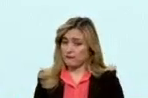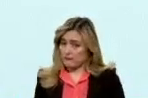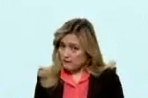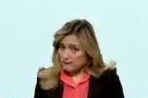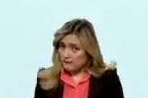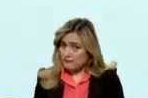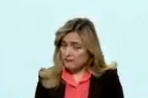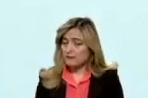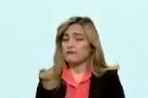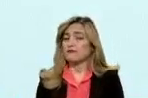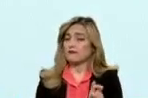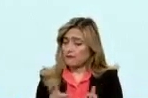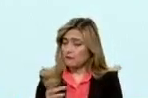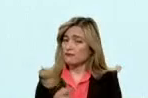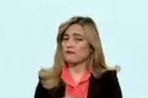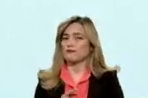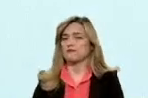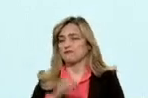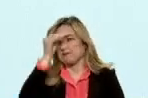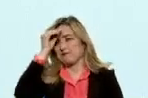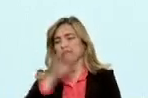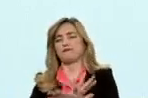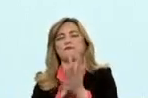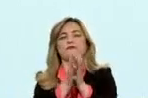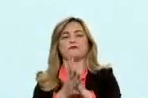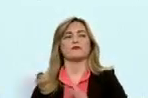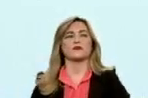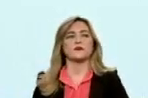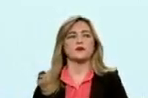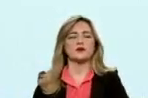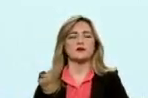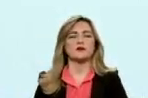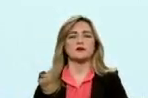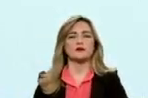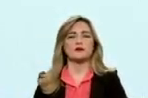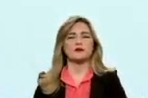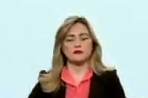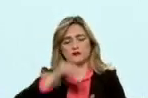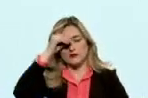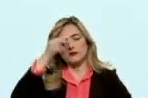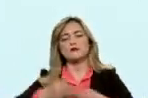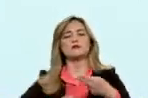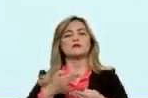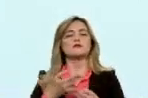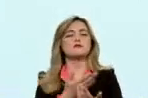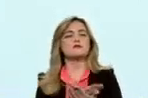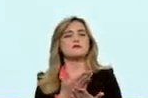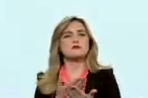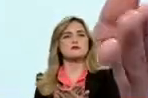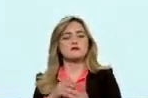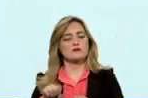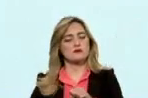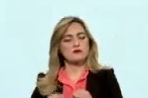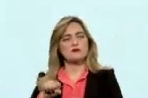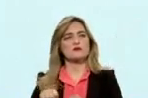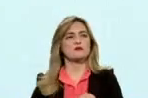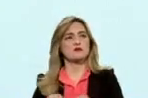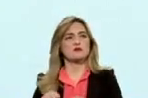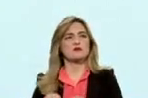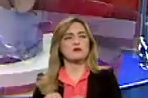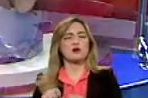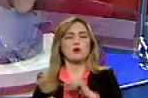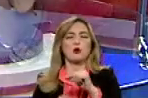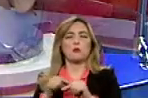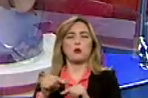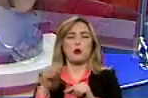la ciudad. No hemos aprendido absolutamente nada. Y, por ejemplo, los emprendimientos o las iniciativas de la bicicleta se irán diluyendo